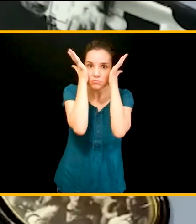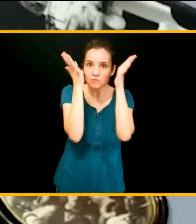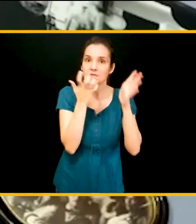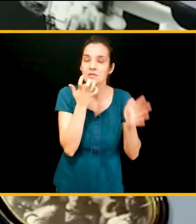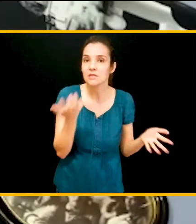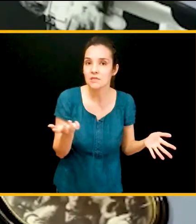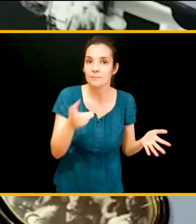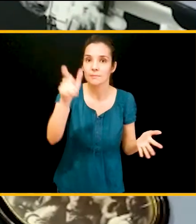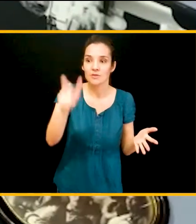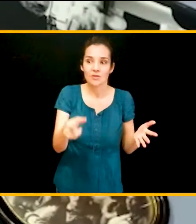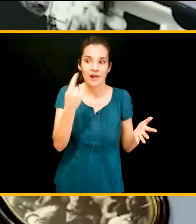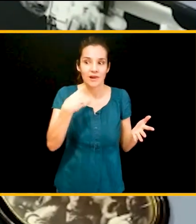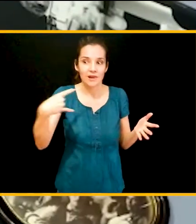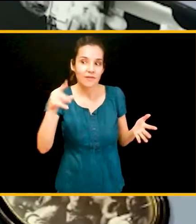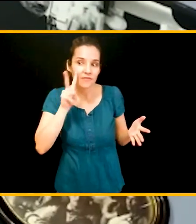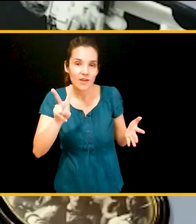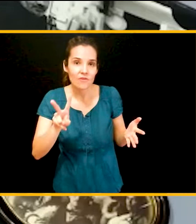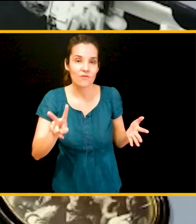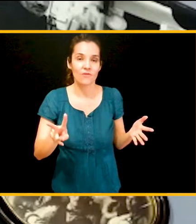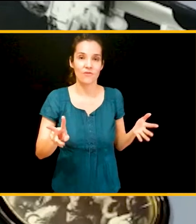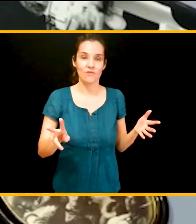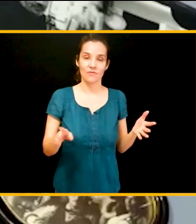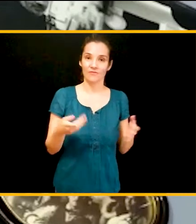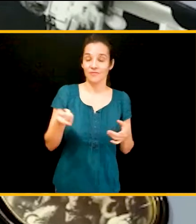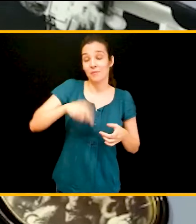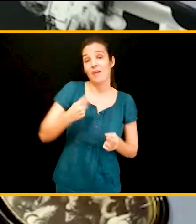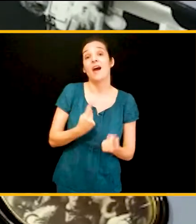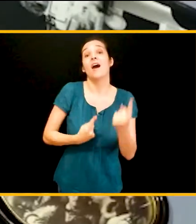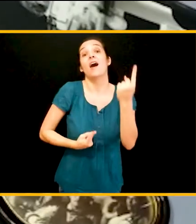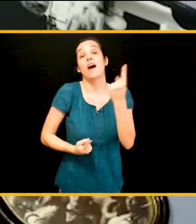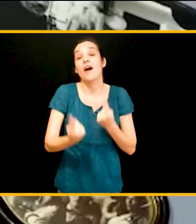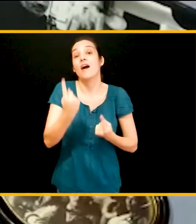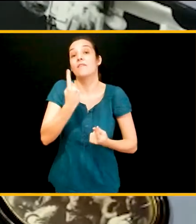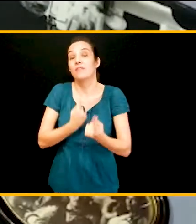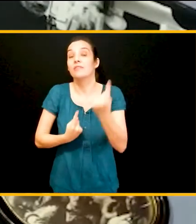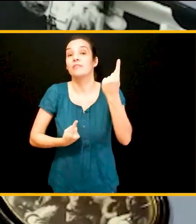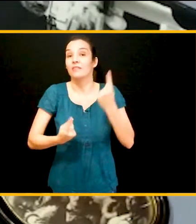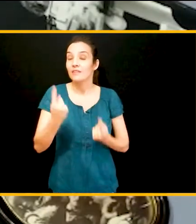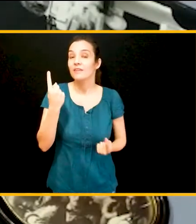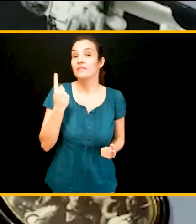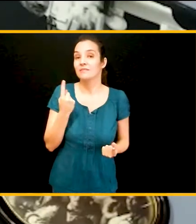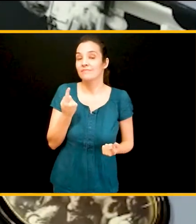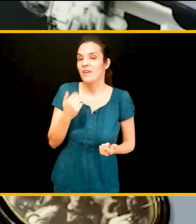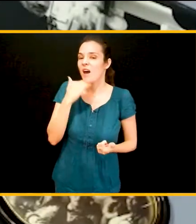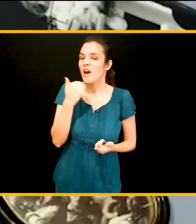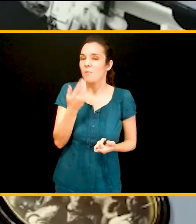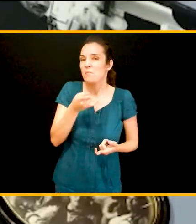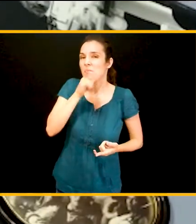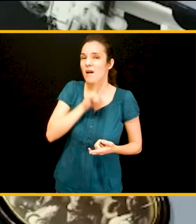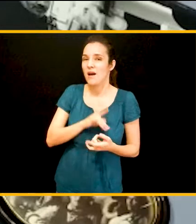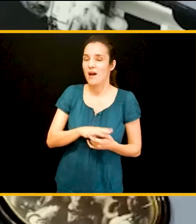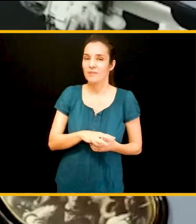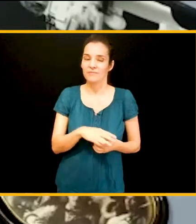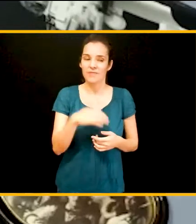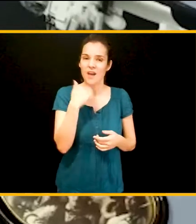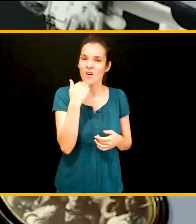veo a alguien que me gusta. Y también a veces nos sale algo mal o algo que no